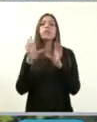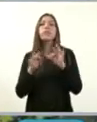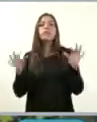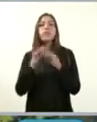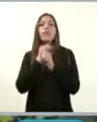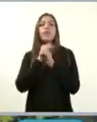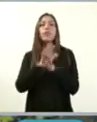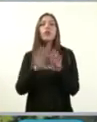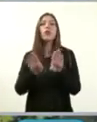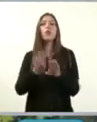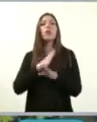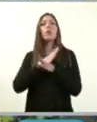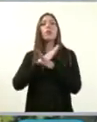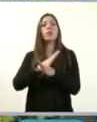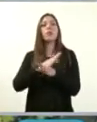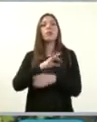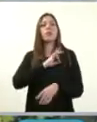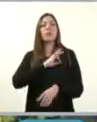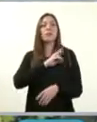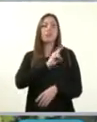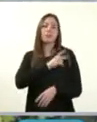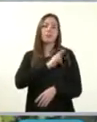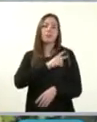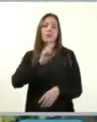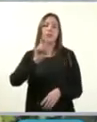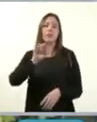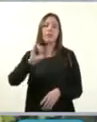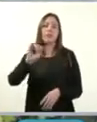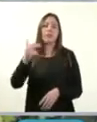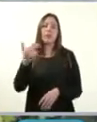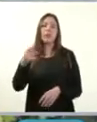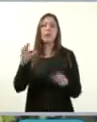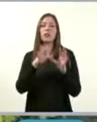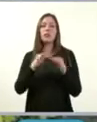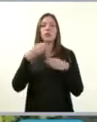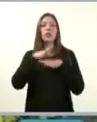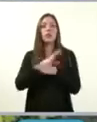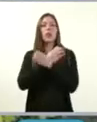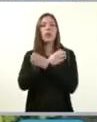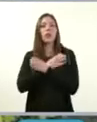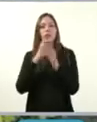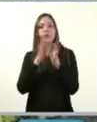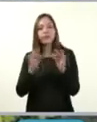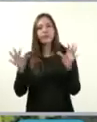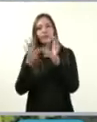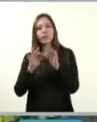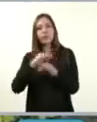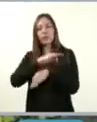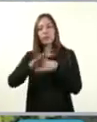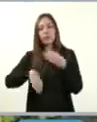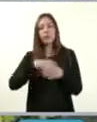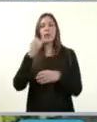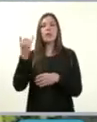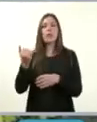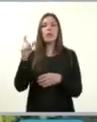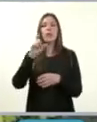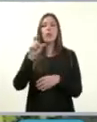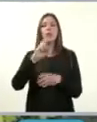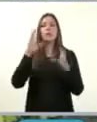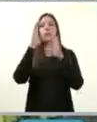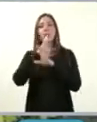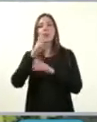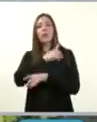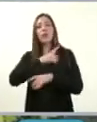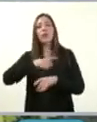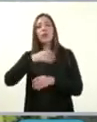cómo prevenir el VIH, pláticas educativas. Y durante el concierto se estarán mandando mensajes de prevención y educación a todo el